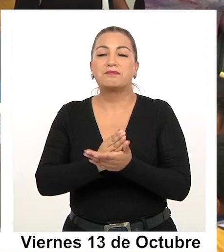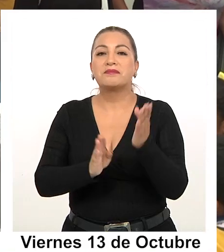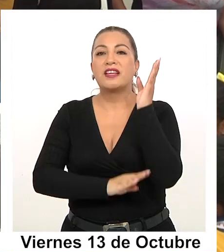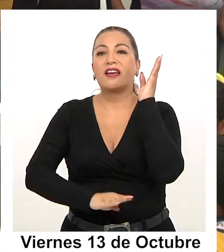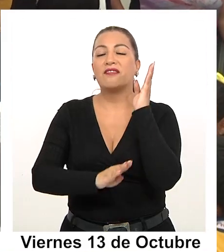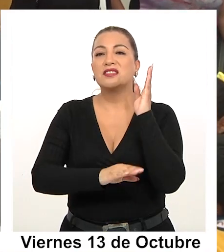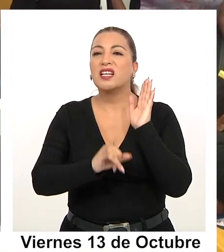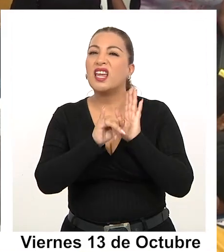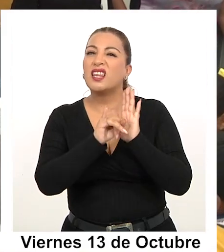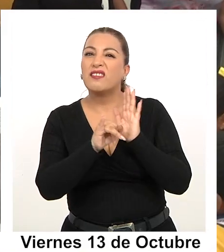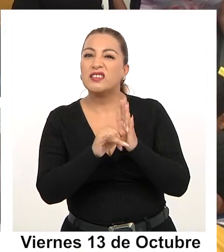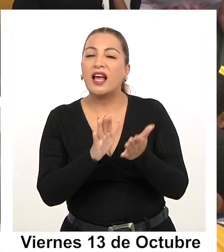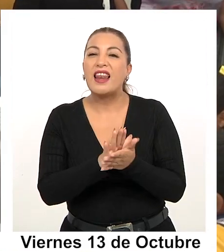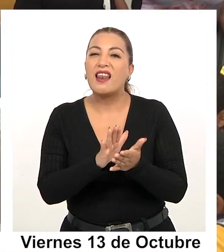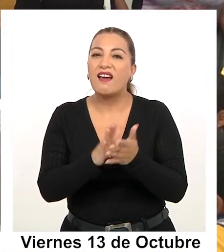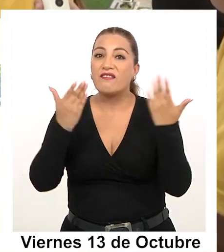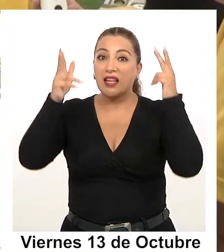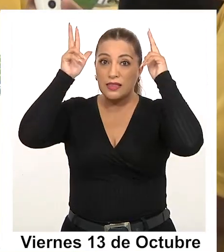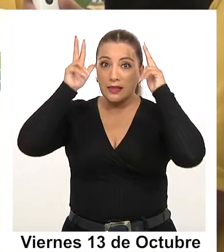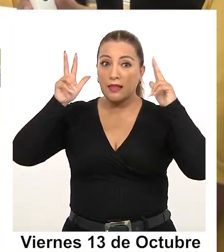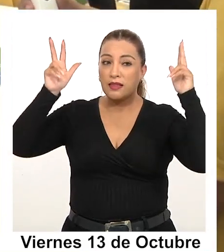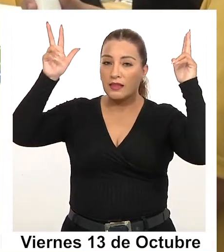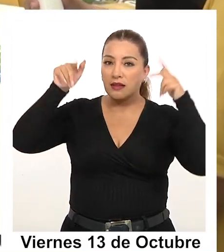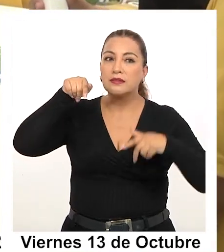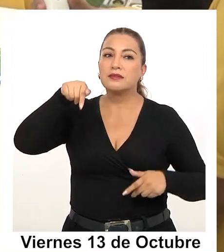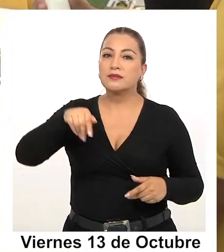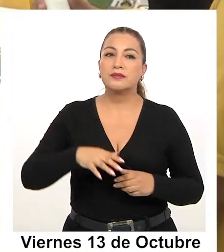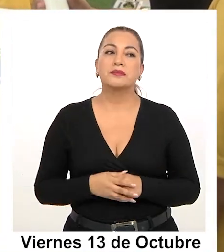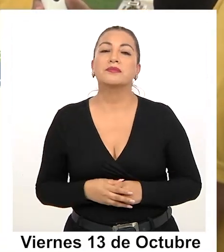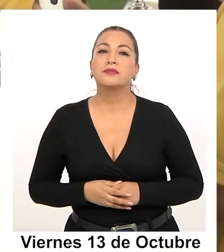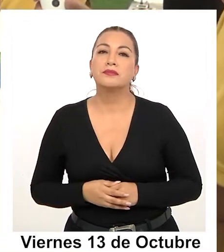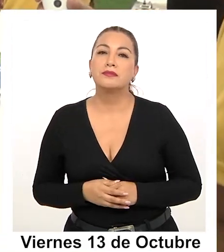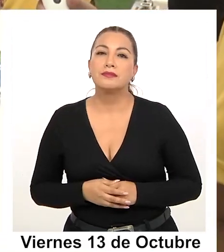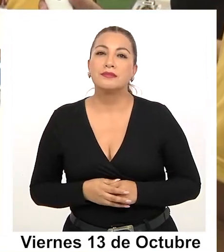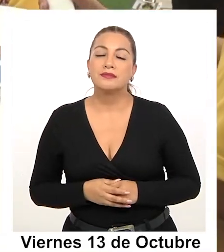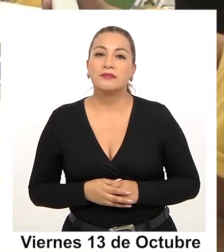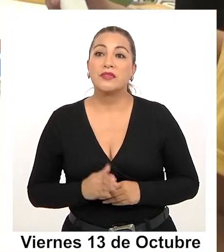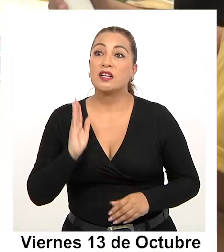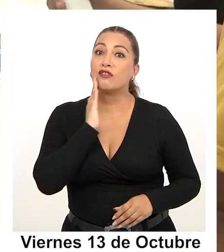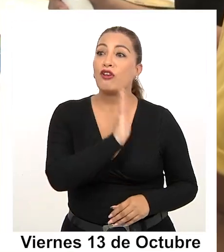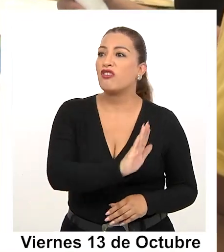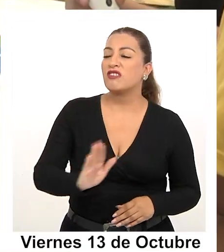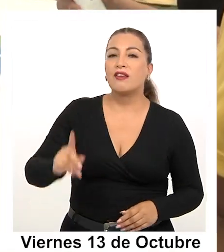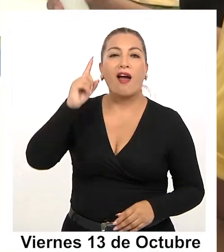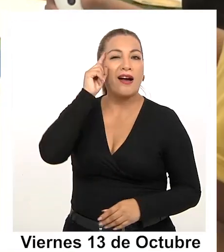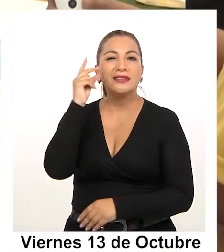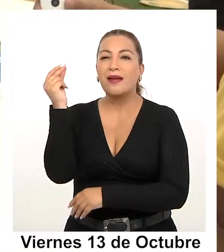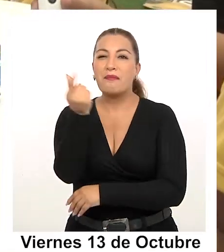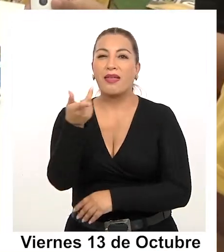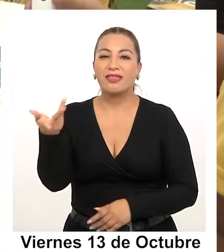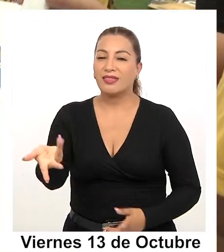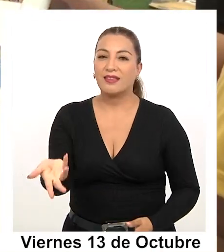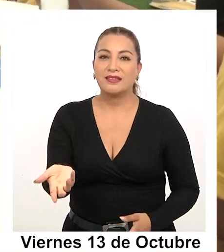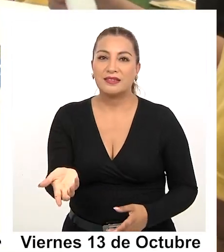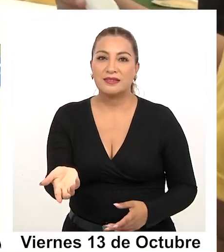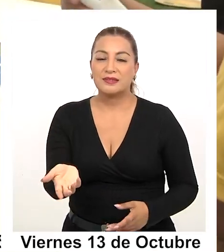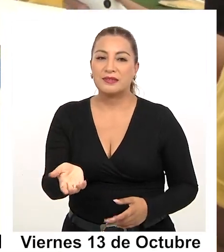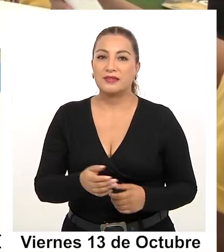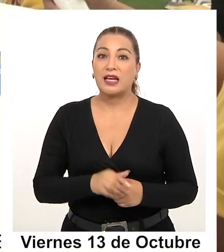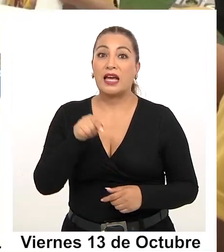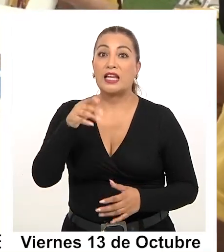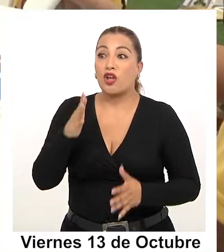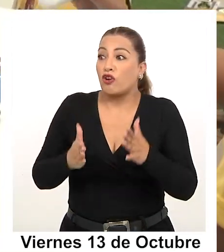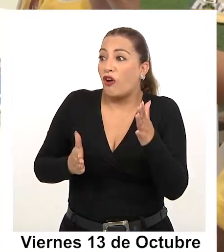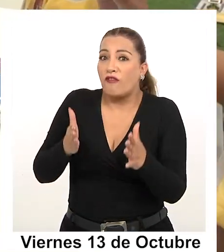al pueblo es la fiesta religiosa, es la fiesta La Tirana. Y no, los chicos han creado que